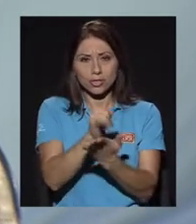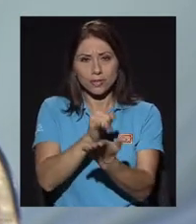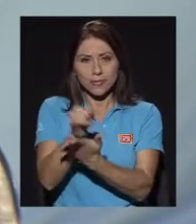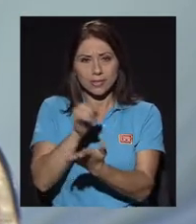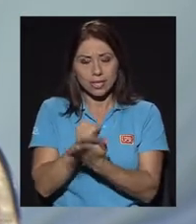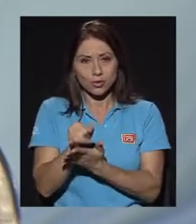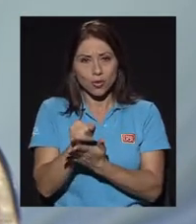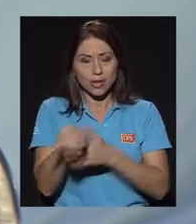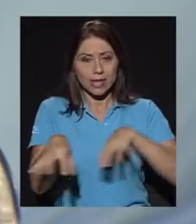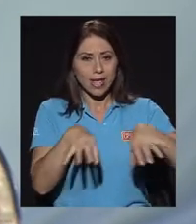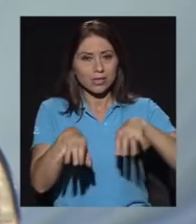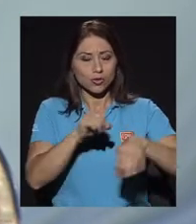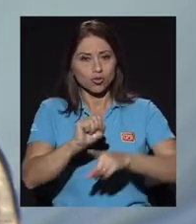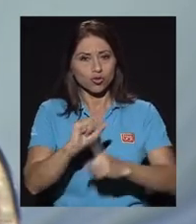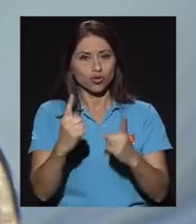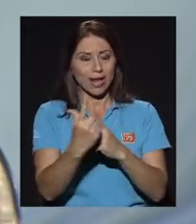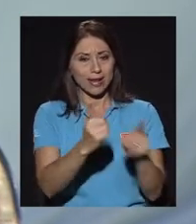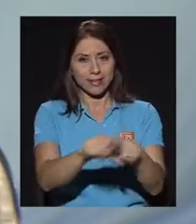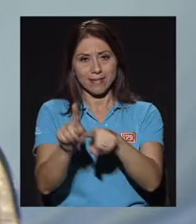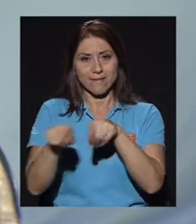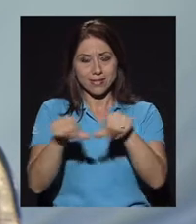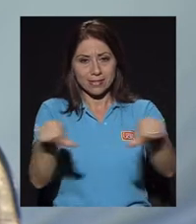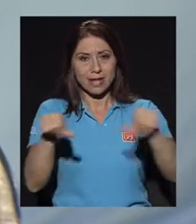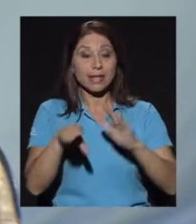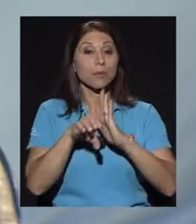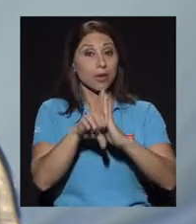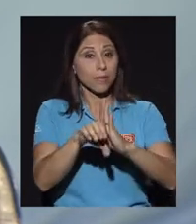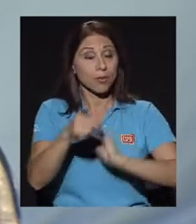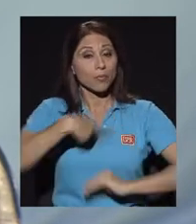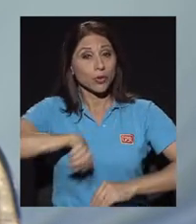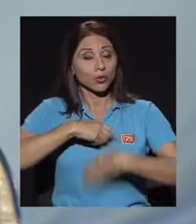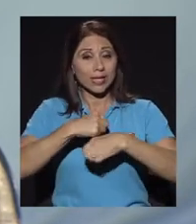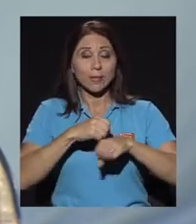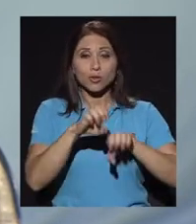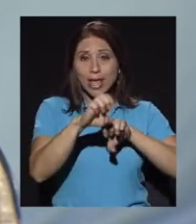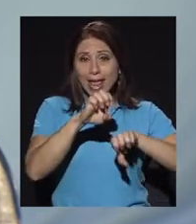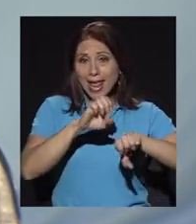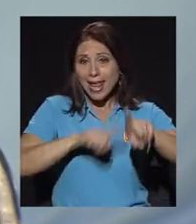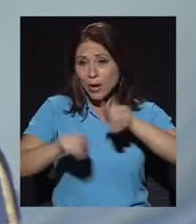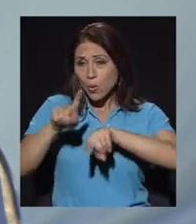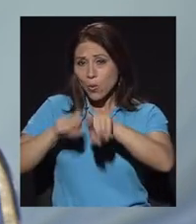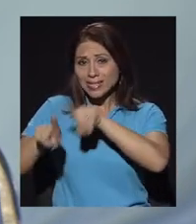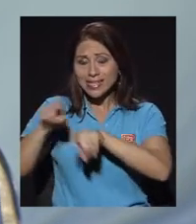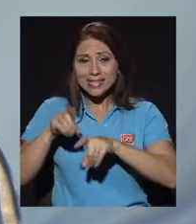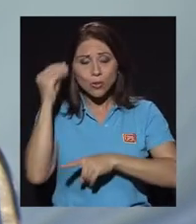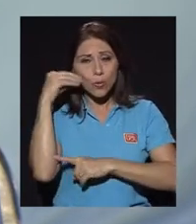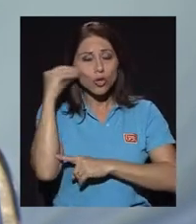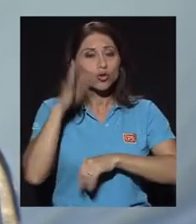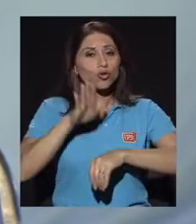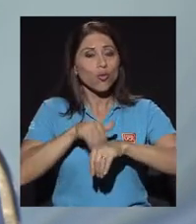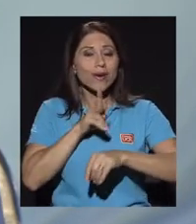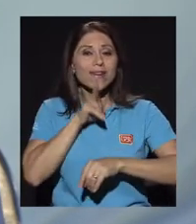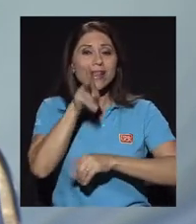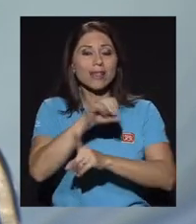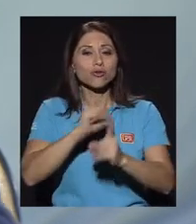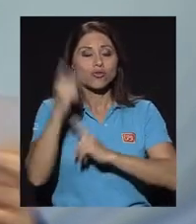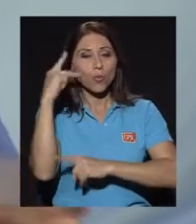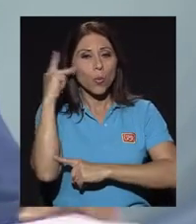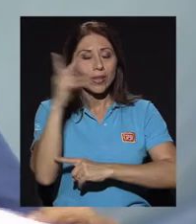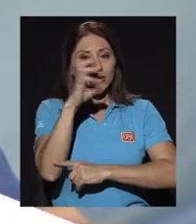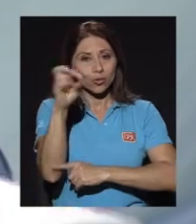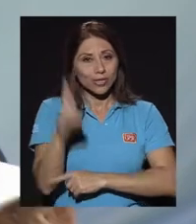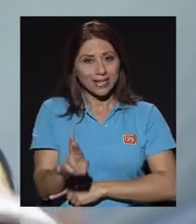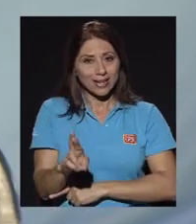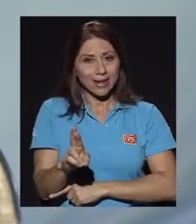investigación y acción social en diversas áreas. Por ejemplo, realizamos encuestas de opinión sobre la realidad sociopolítica de Costa Rica